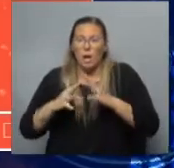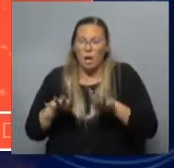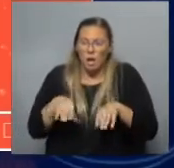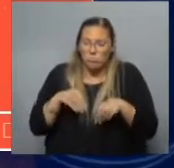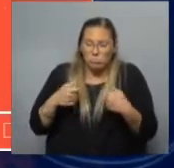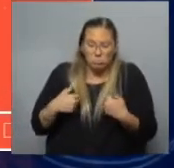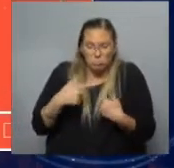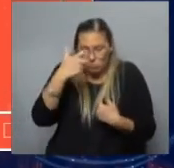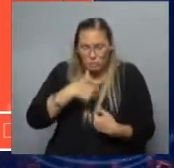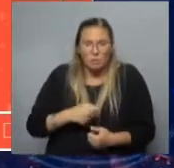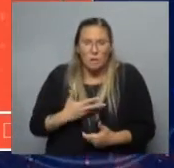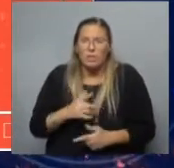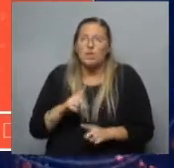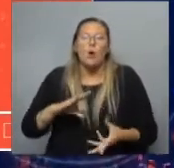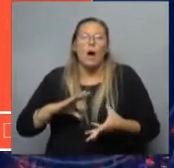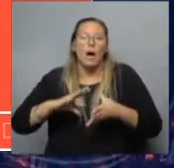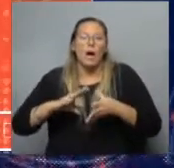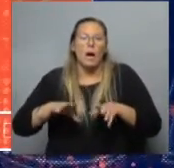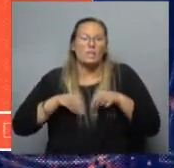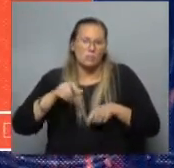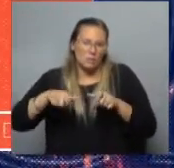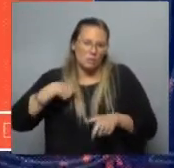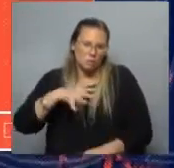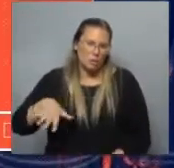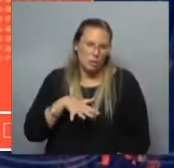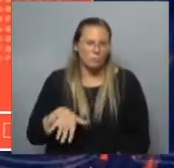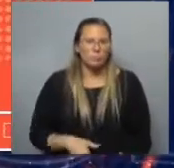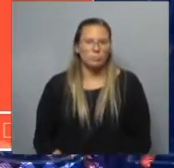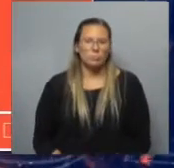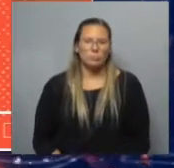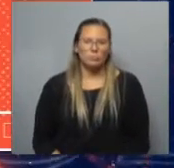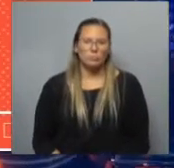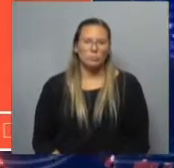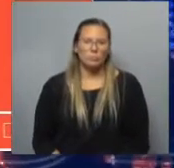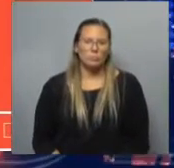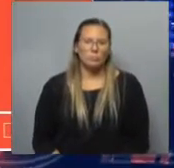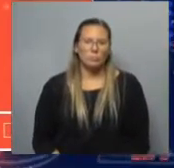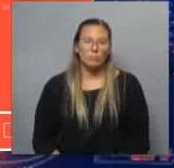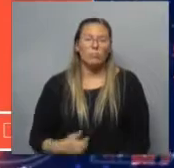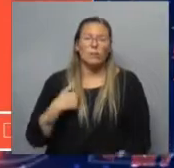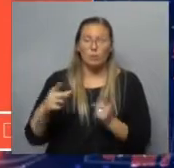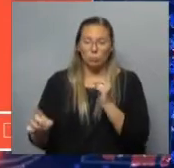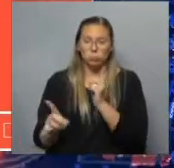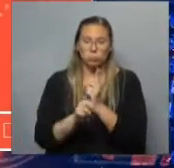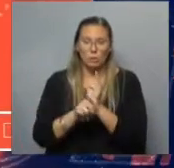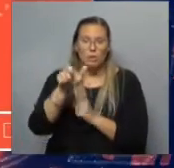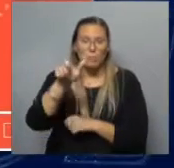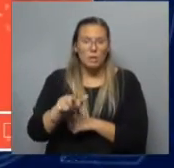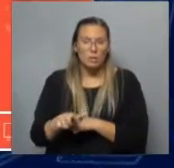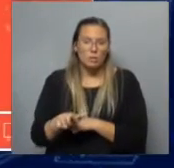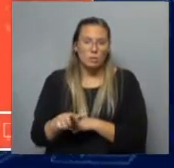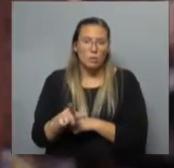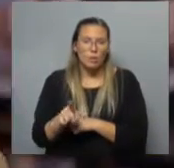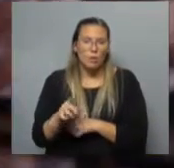tú querés, no por ser aceptada. yo atiendo al cliente, parece que ese es un